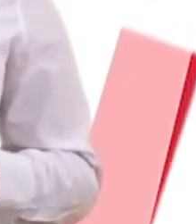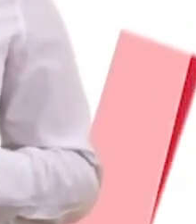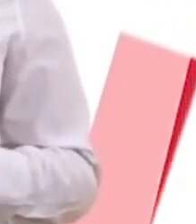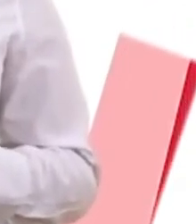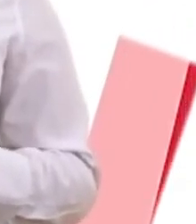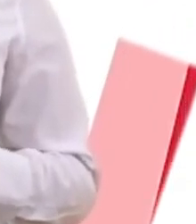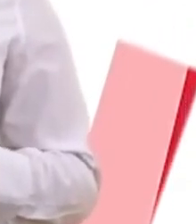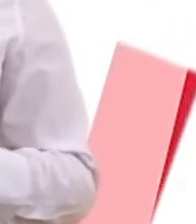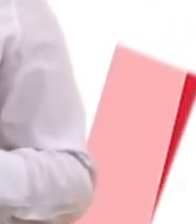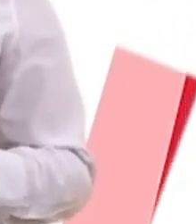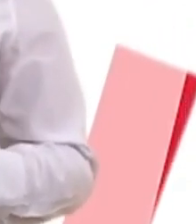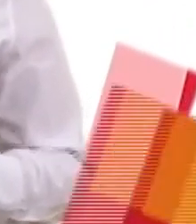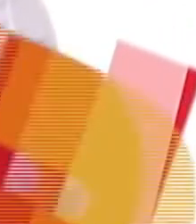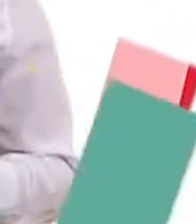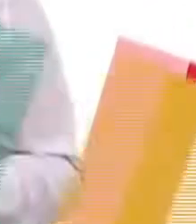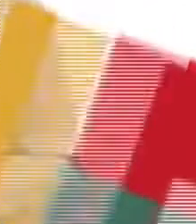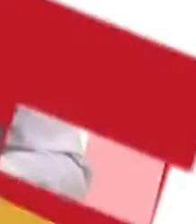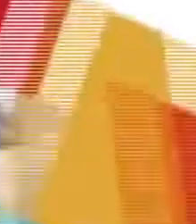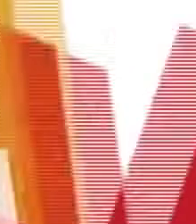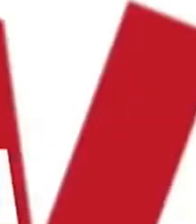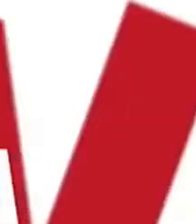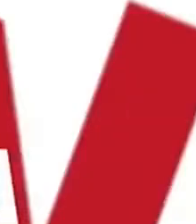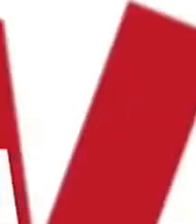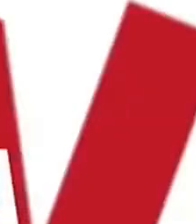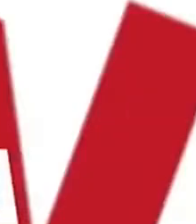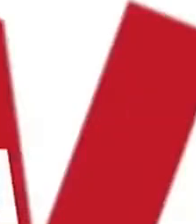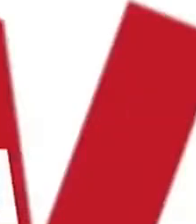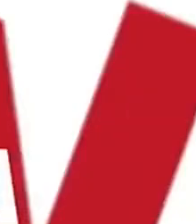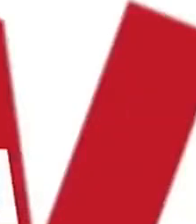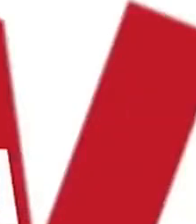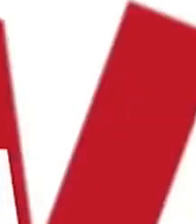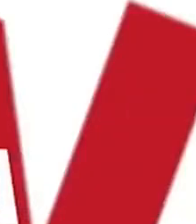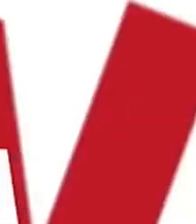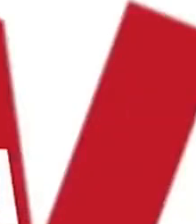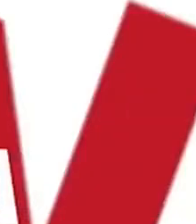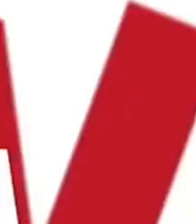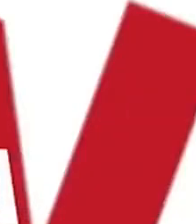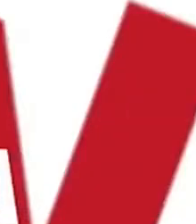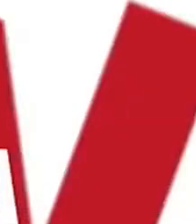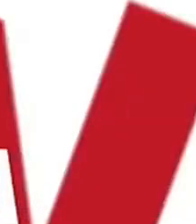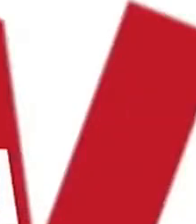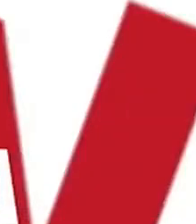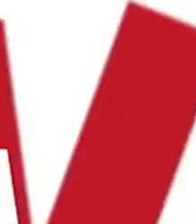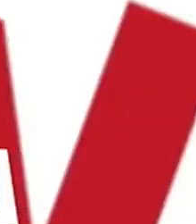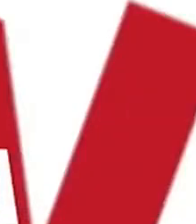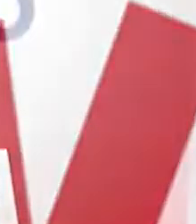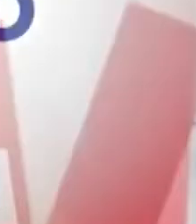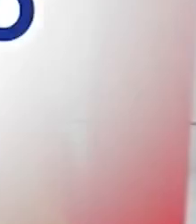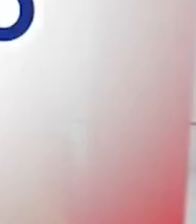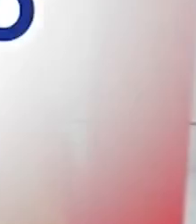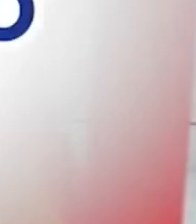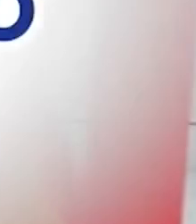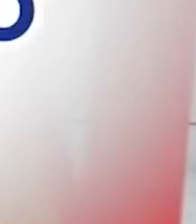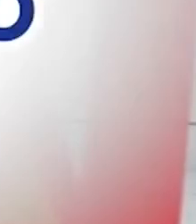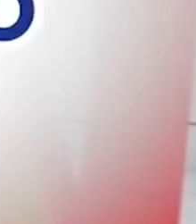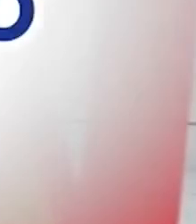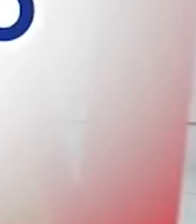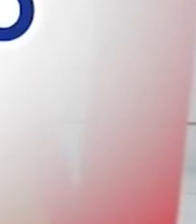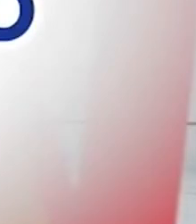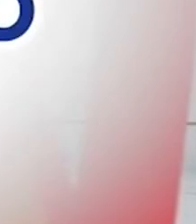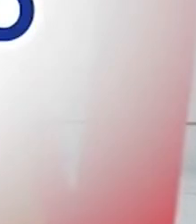la recreación. Buena Vida, de lunes a viernes a las 4:30 de la tarde, por 13, Costa